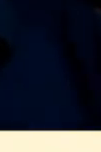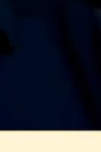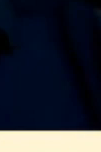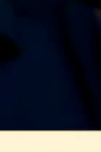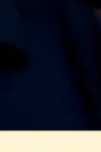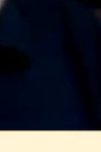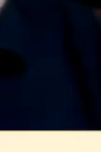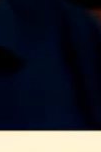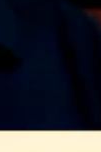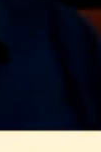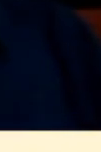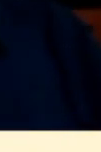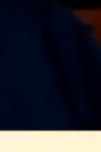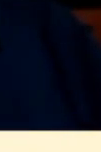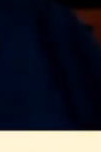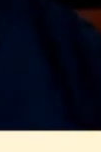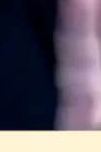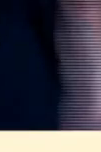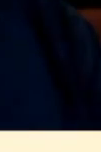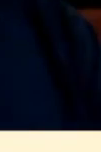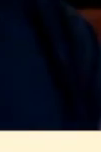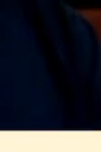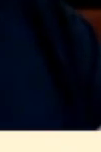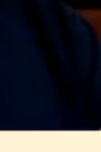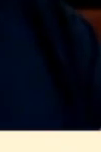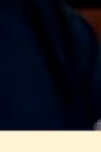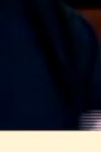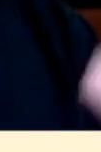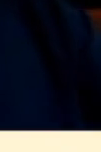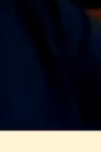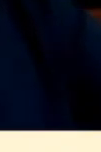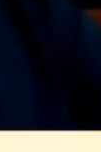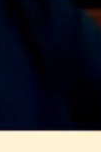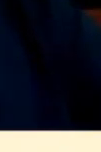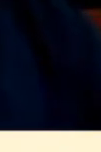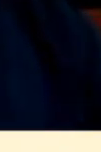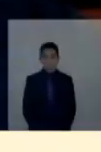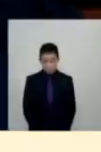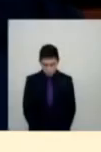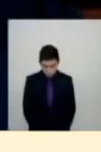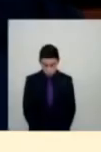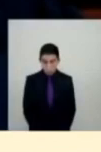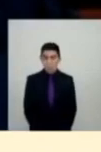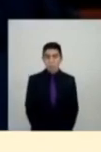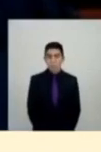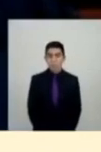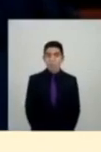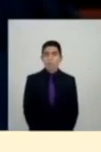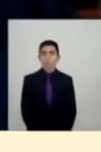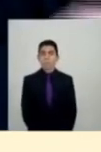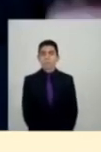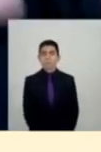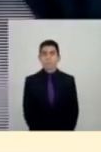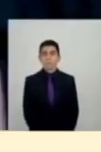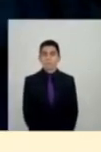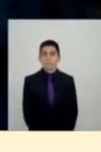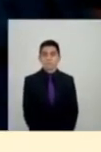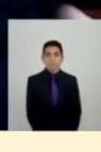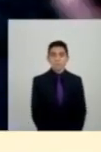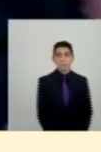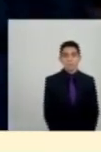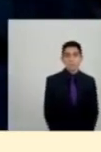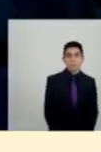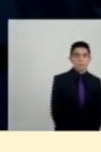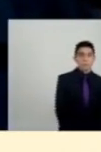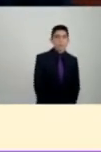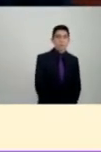tener más personajes desarrollados, que no fuera solamente un diálogo entre un protagonista y un antagonista, sino que hubiera más